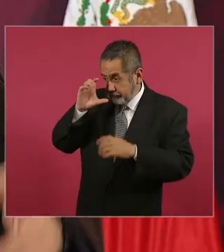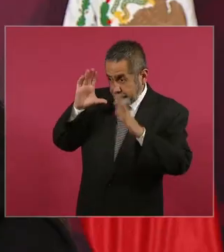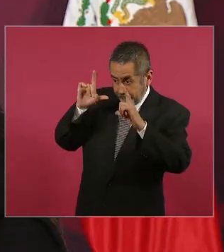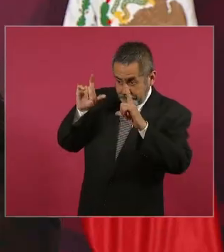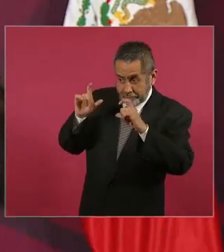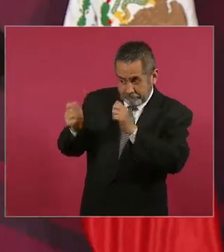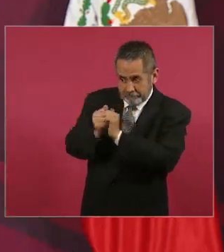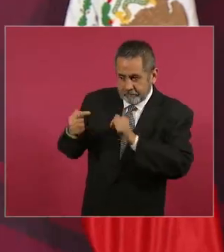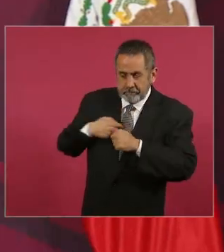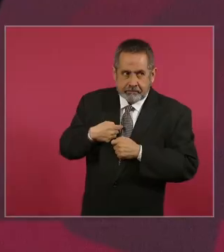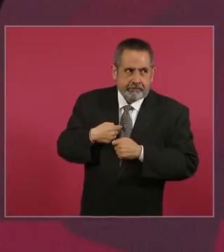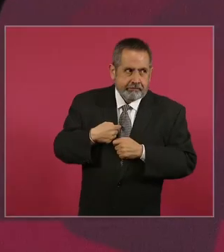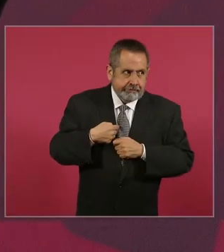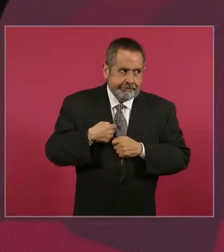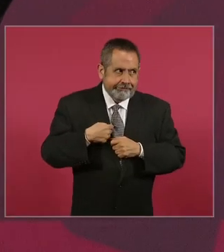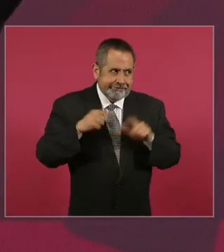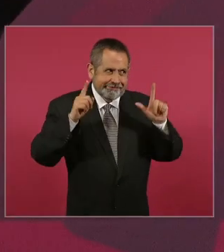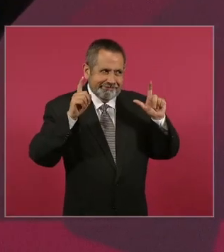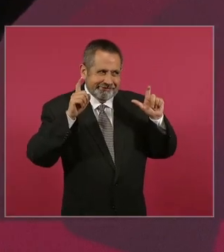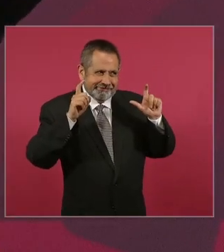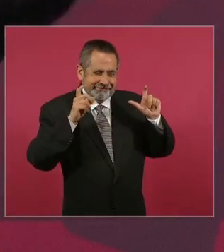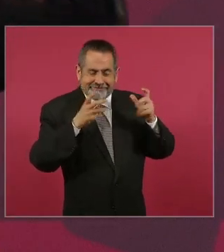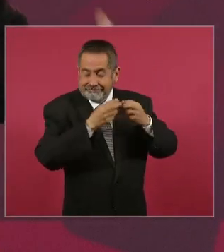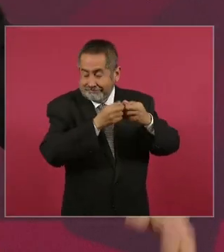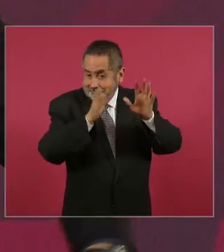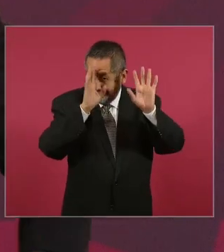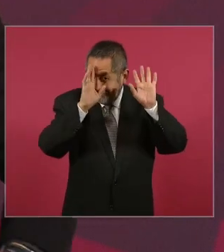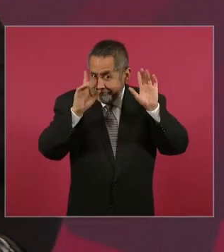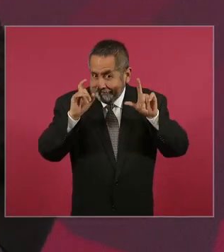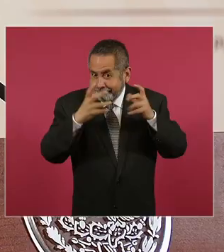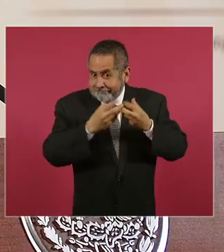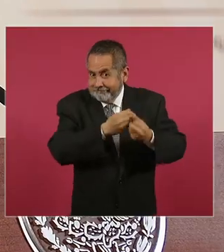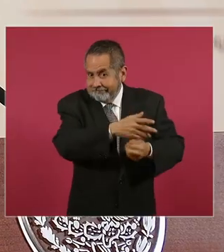con ellos. Quién sabe cuántas fotos tengo ahí.